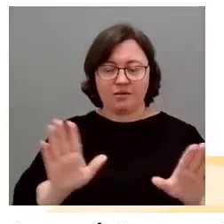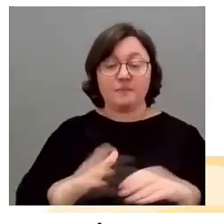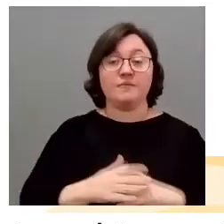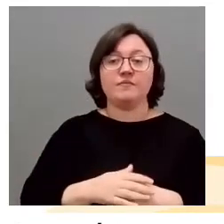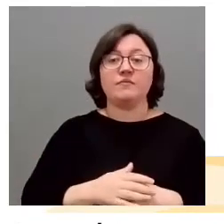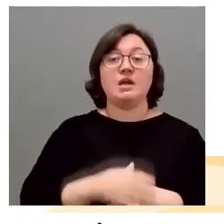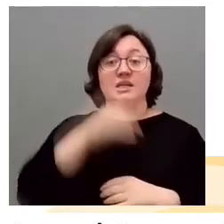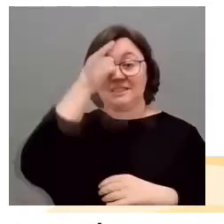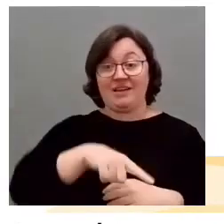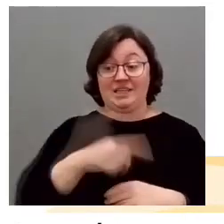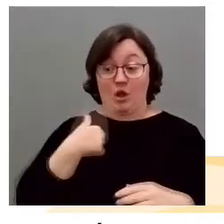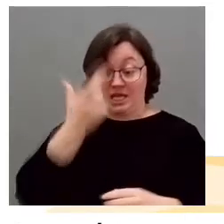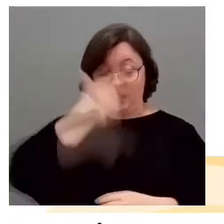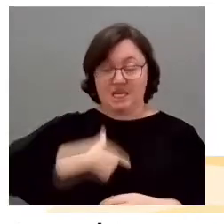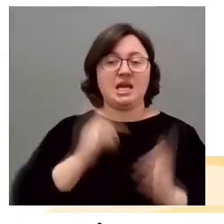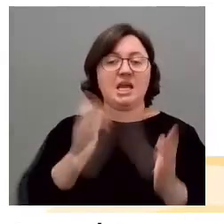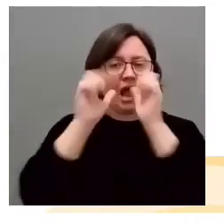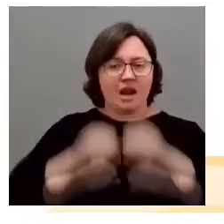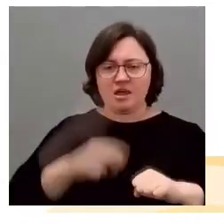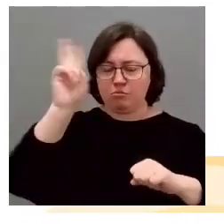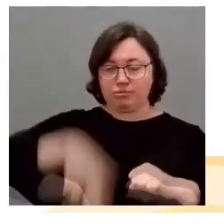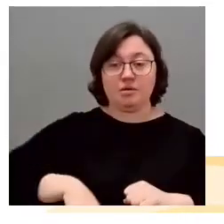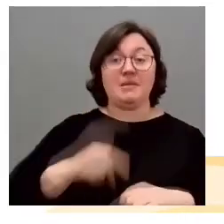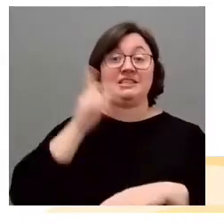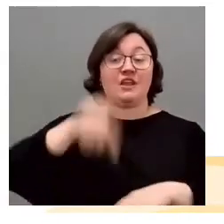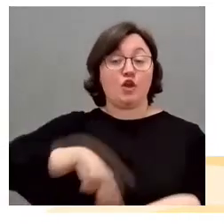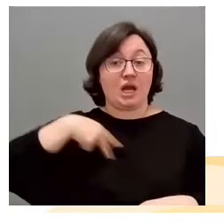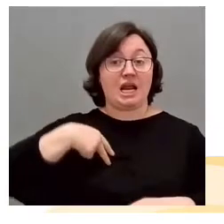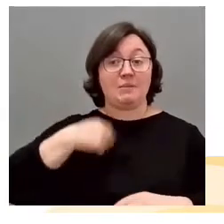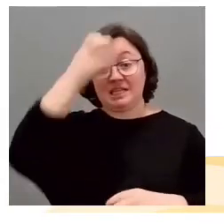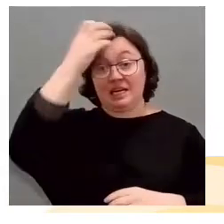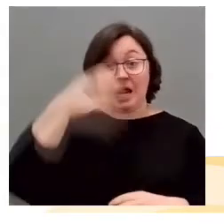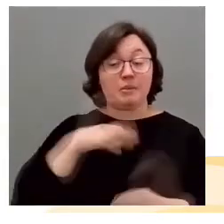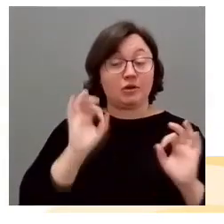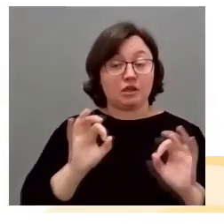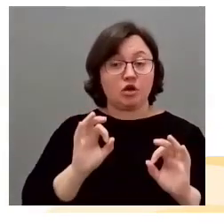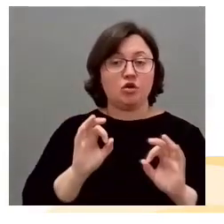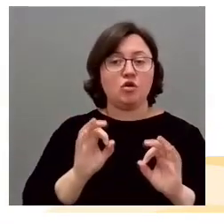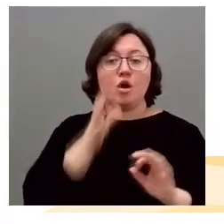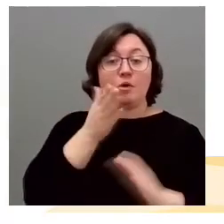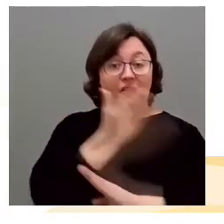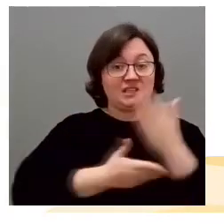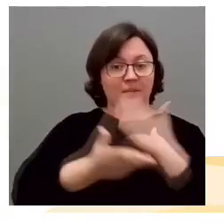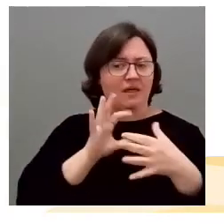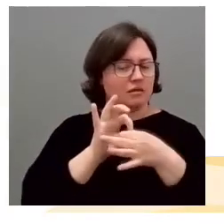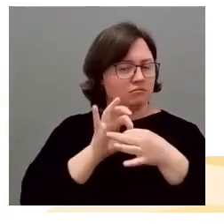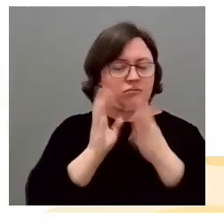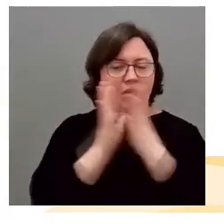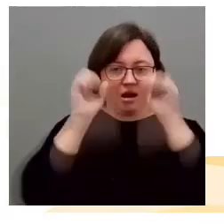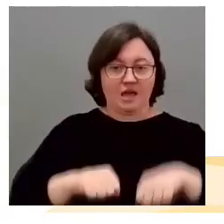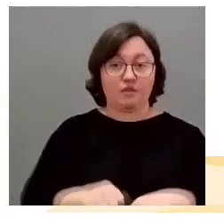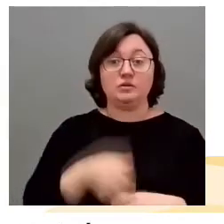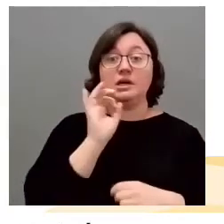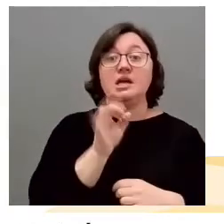Ya sabéis que aquí tenéis un aliado en mí y en la Dirección General y en el Real Patronato por la causa de la discapacidad, ¿no? Es verdad